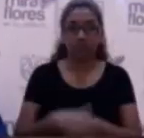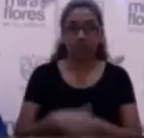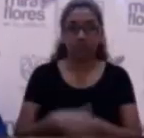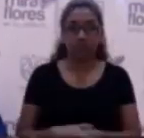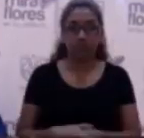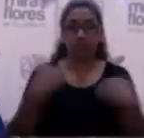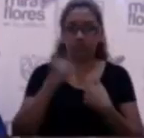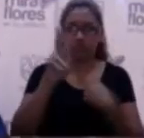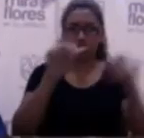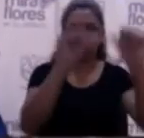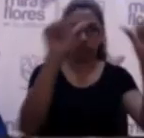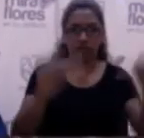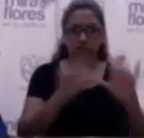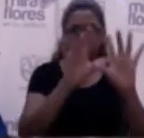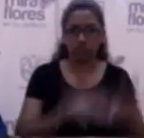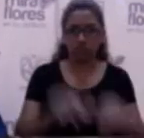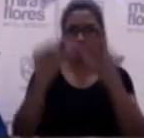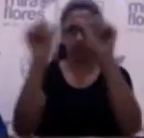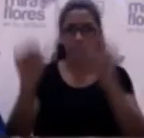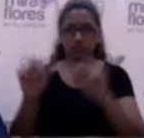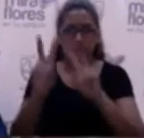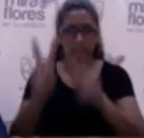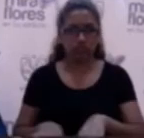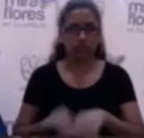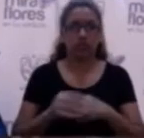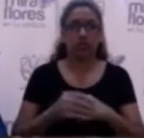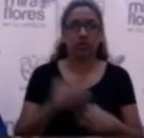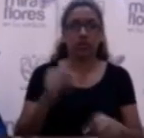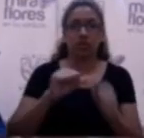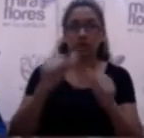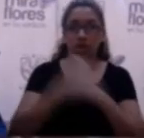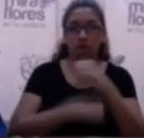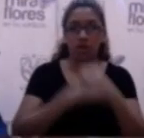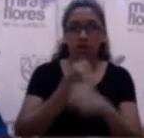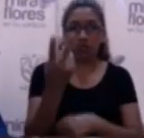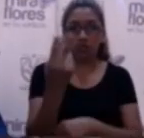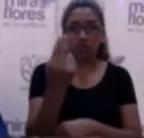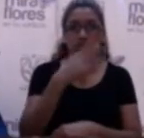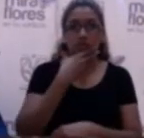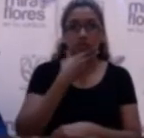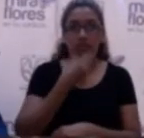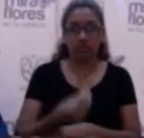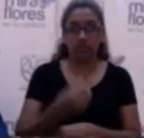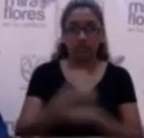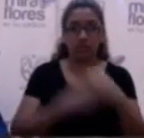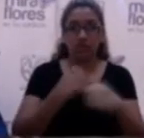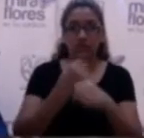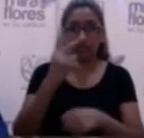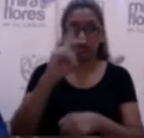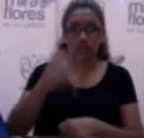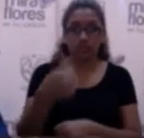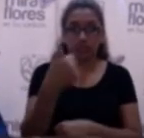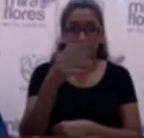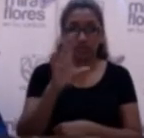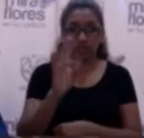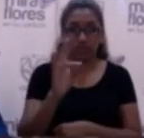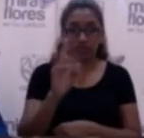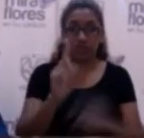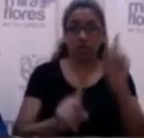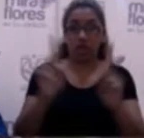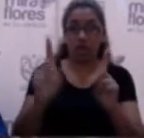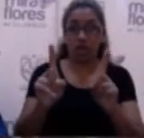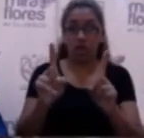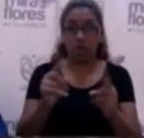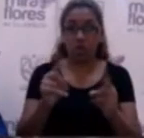la sesión y vamos a lo que es la aprobación del acta, aunque no sé si tenemos actas, ¿no es cierto?